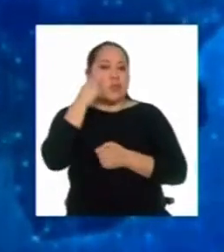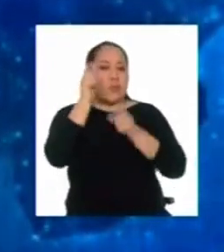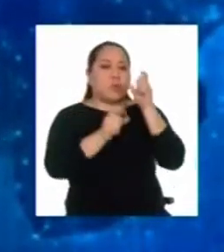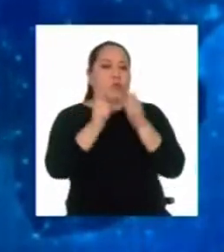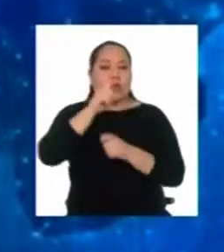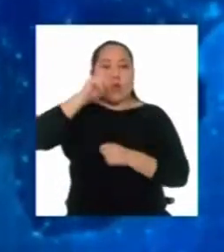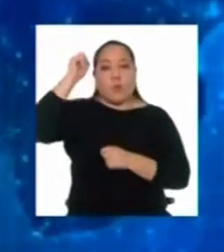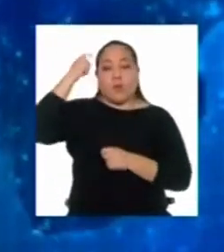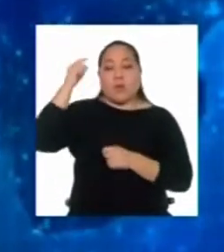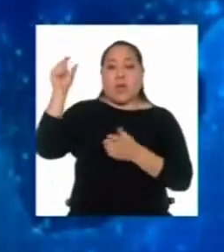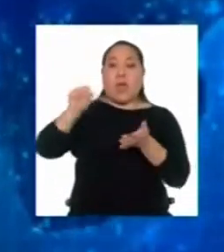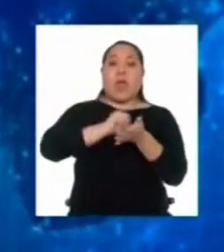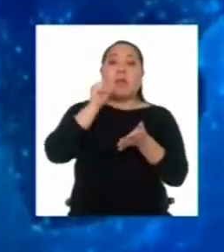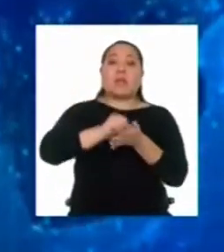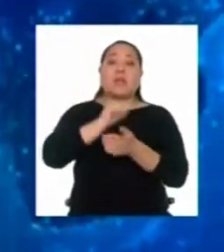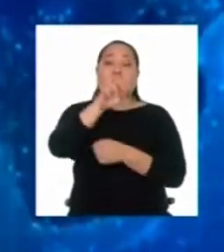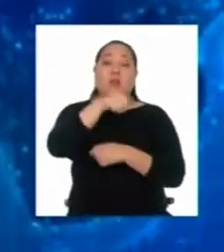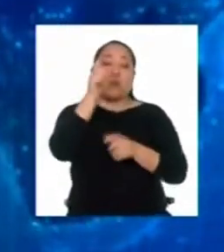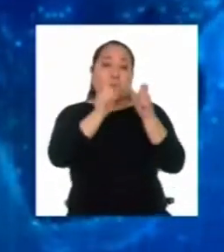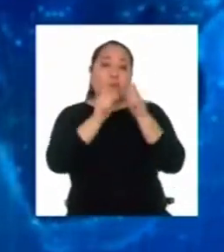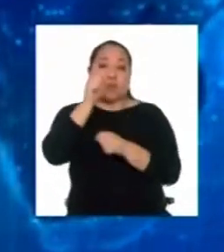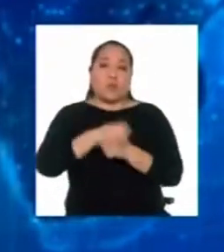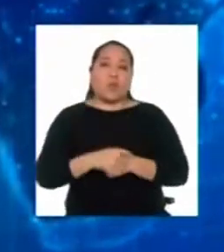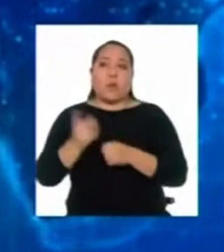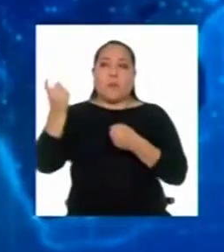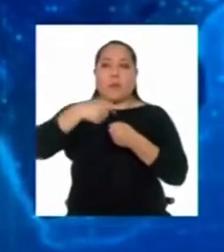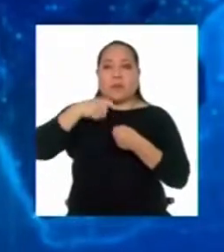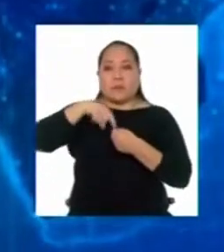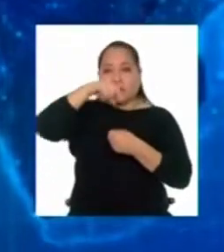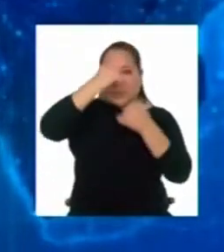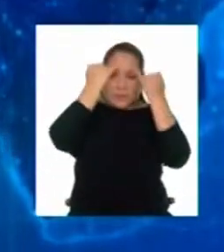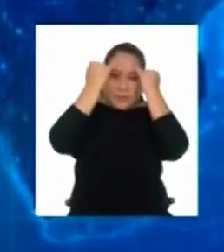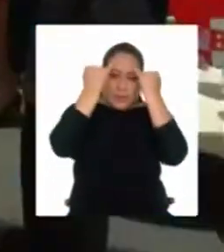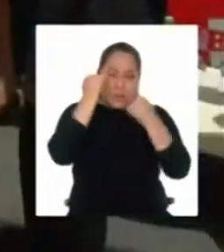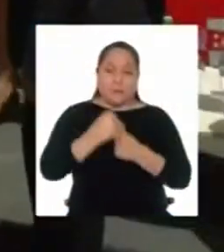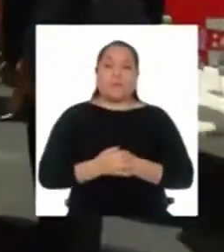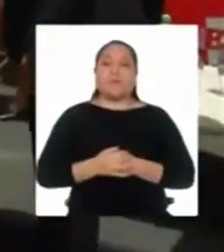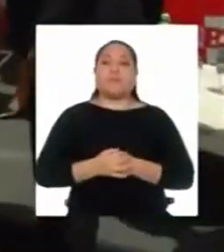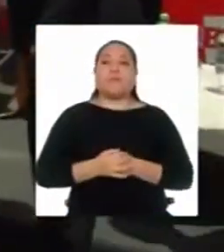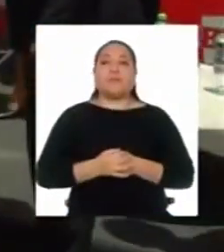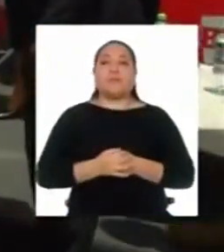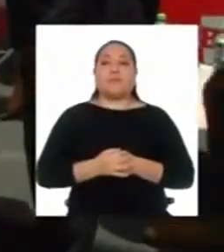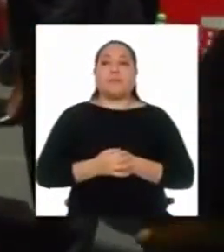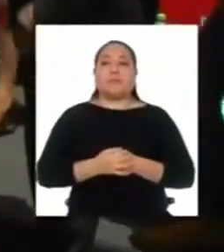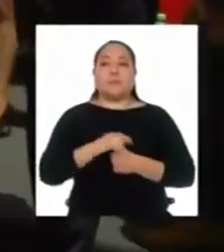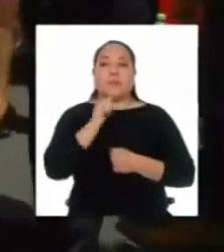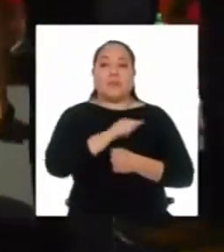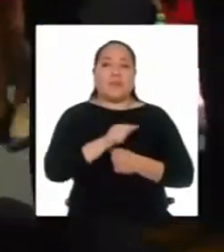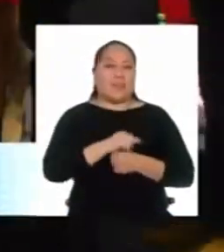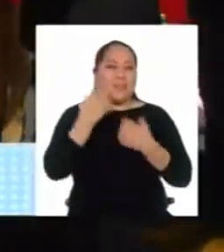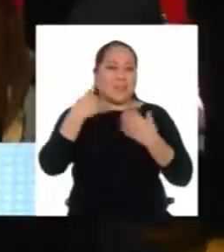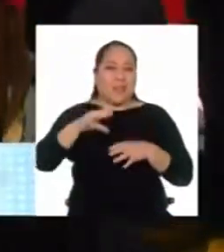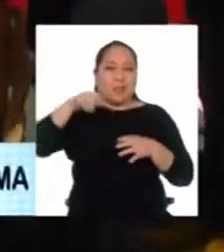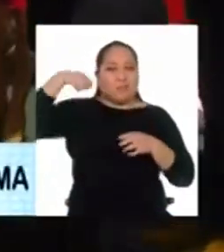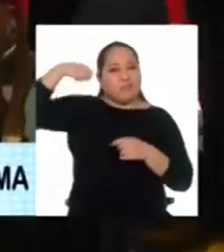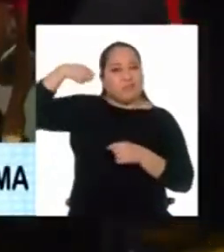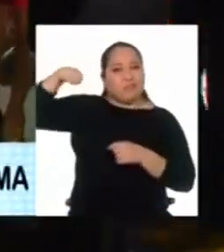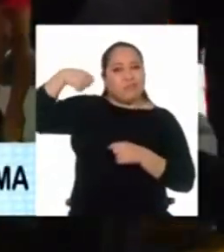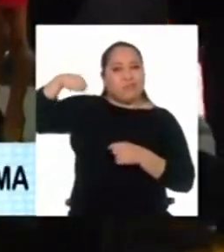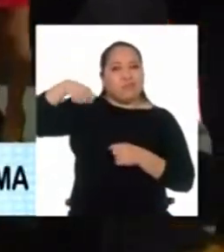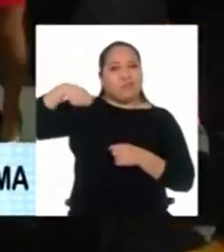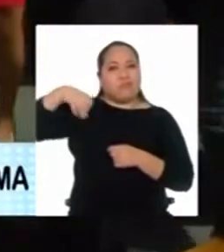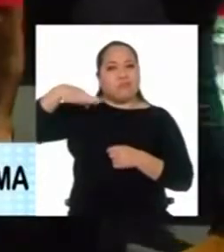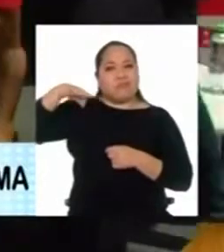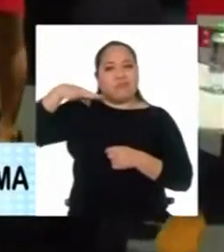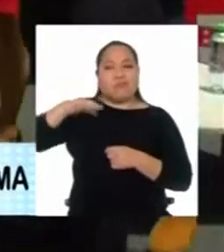política, además de artistas y otras figuras públicas, participan de esta iniciativa. Con el tradicional campanazo, regresa